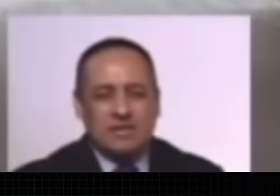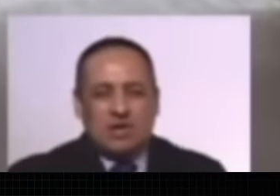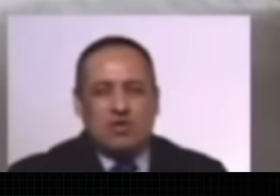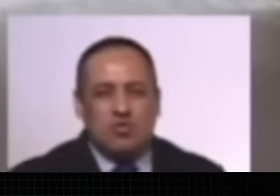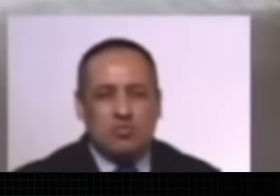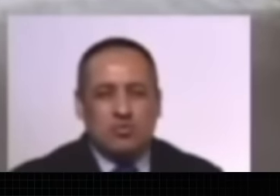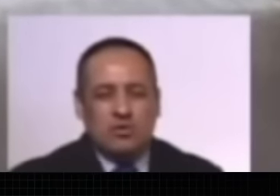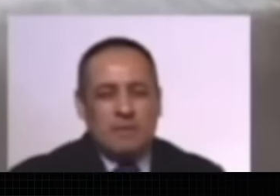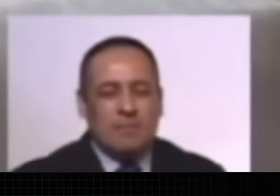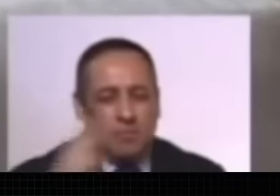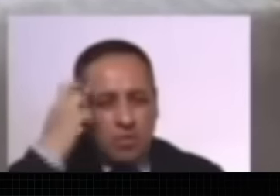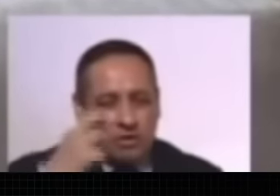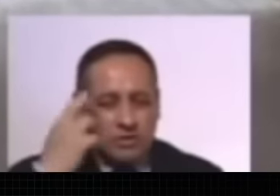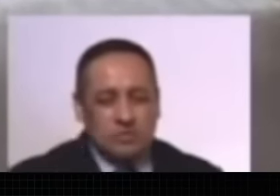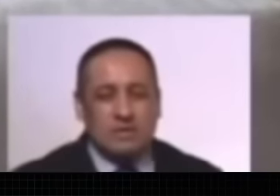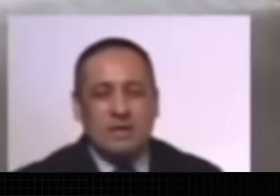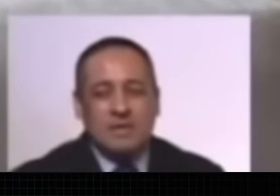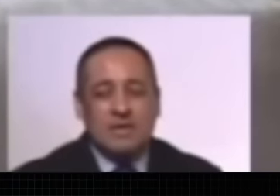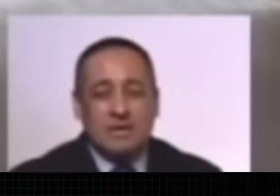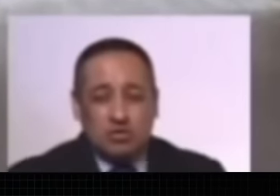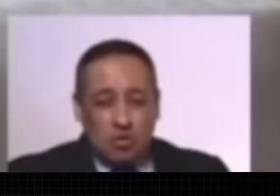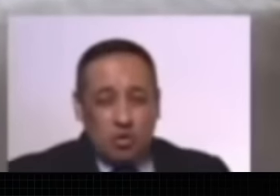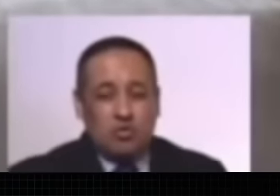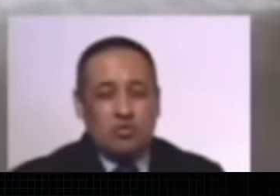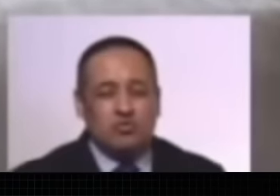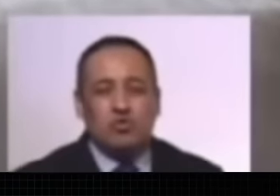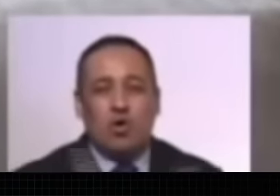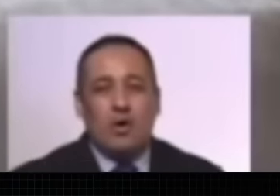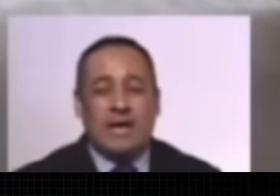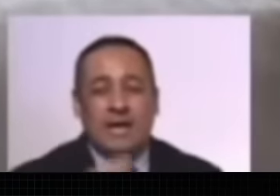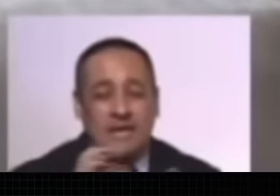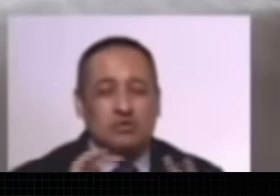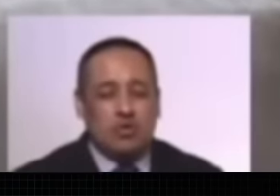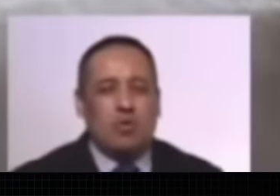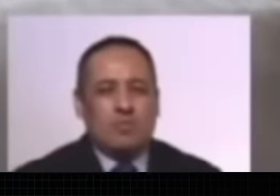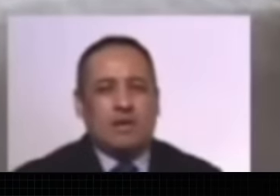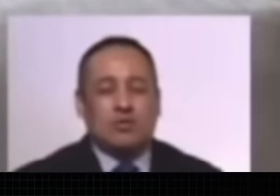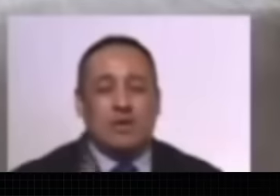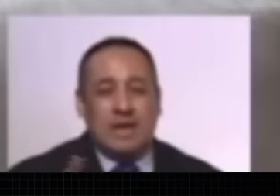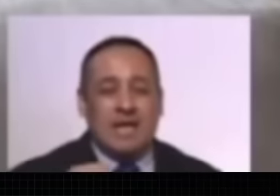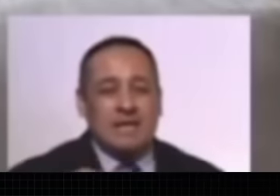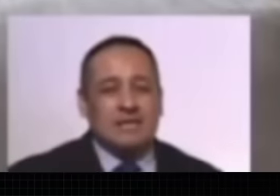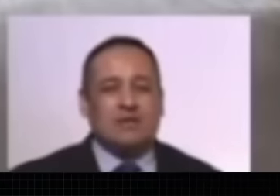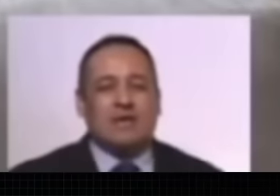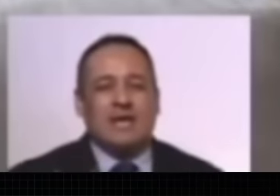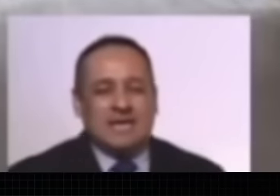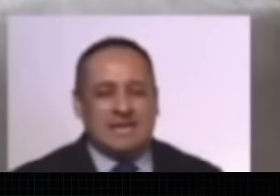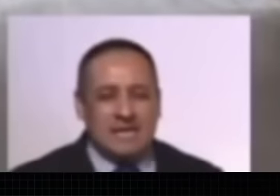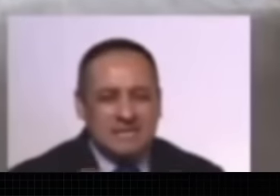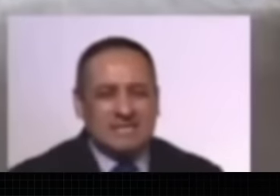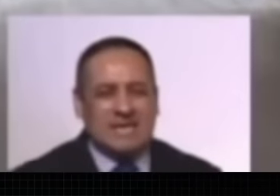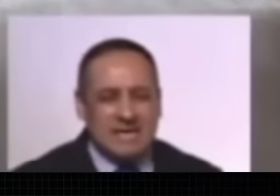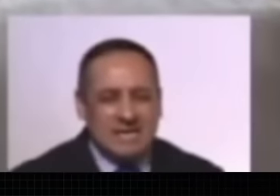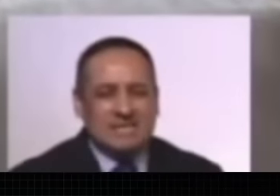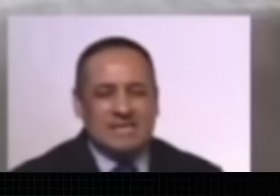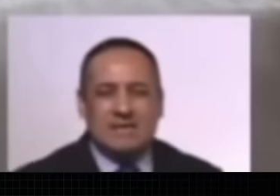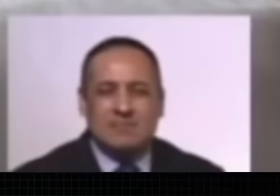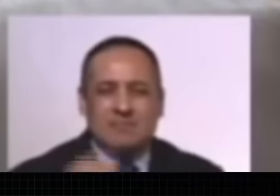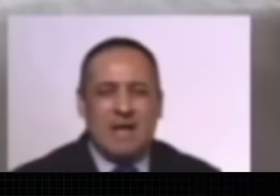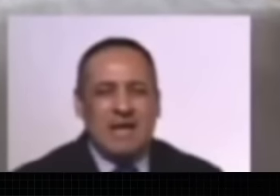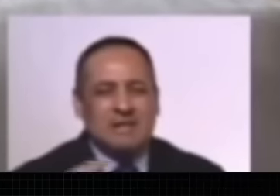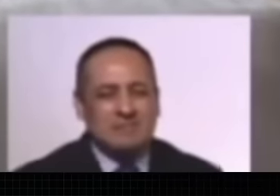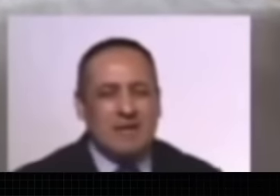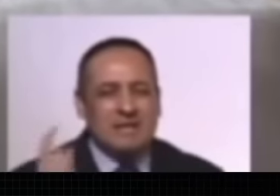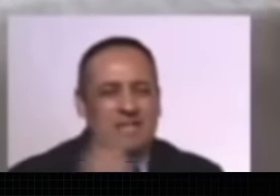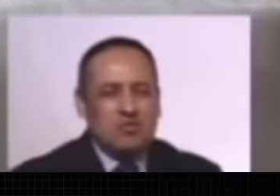caviares. Pero como todo eso no fuera suficiente, la señora Zoraida quiere seguir coleccionando